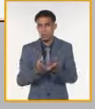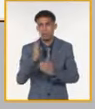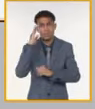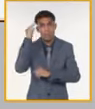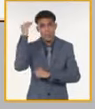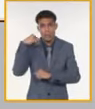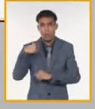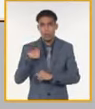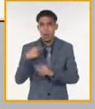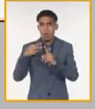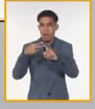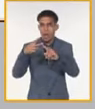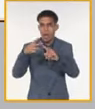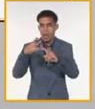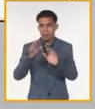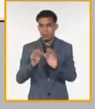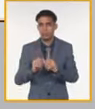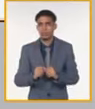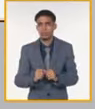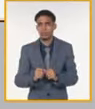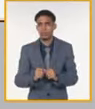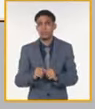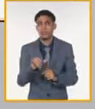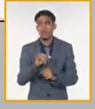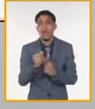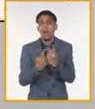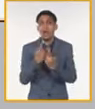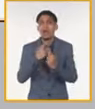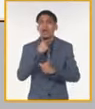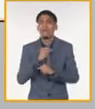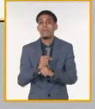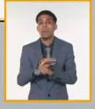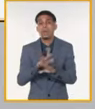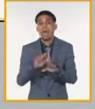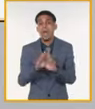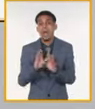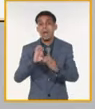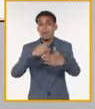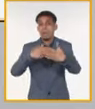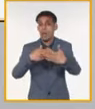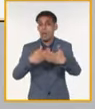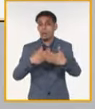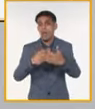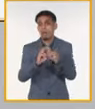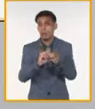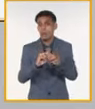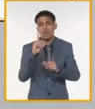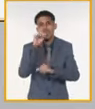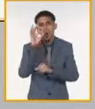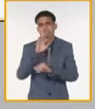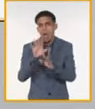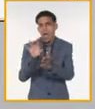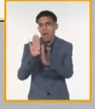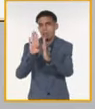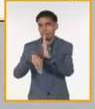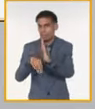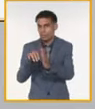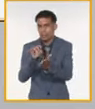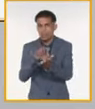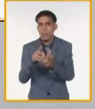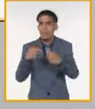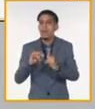ya no la disuelvo ya que se sepa que se va a disolver o que va a liquidarse y para ese proceso tiene que que